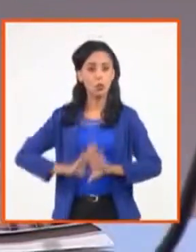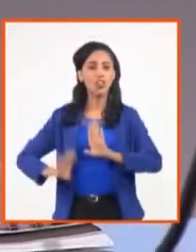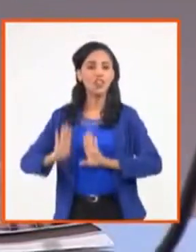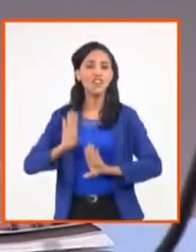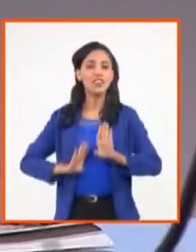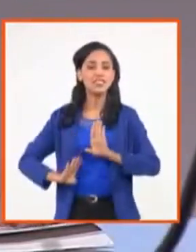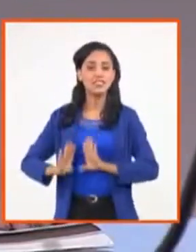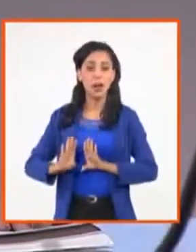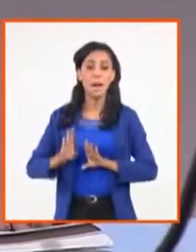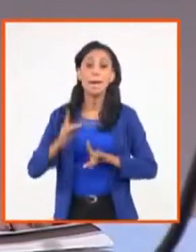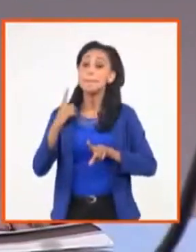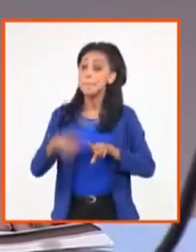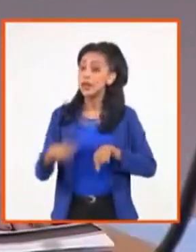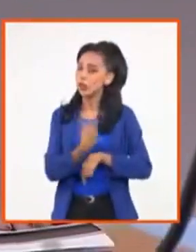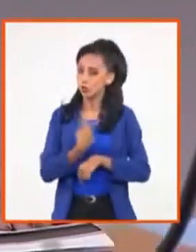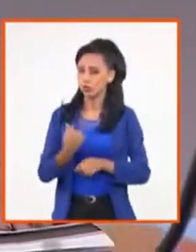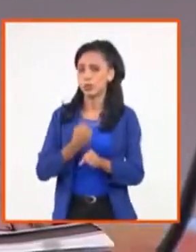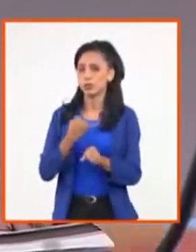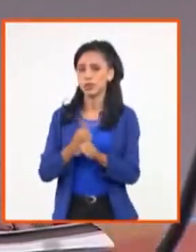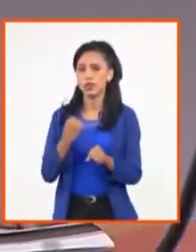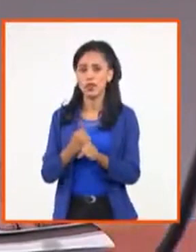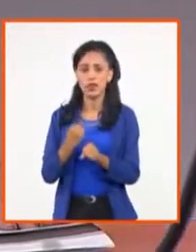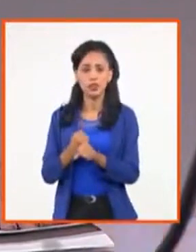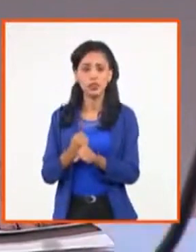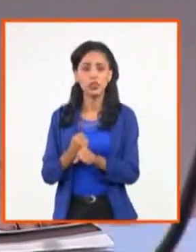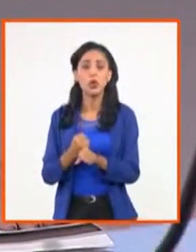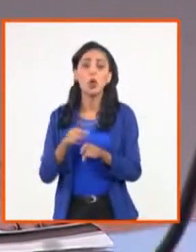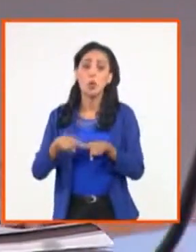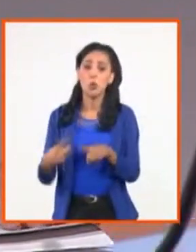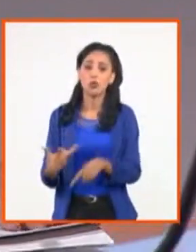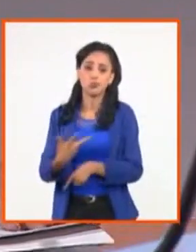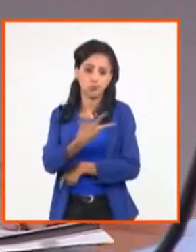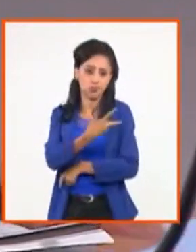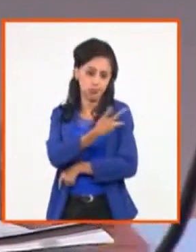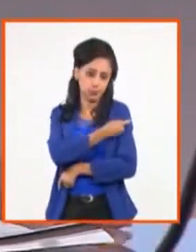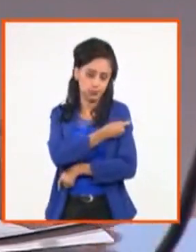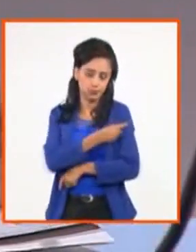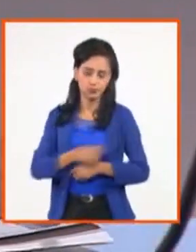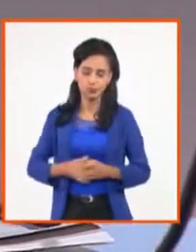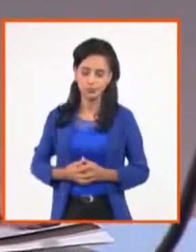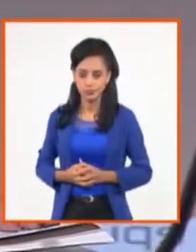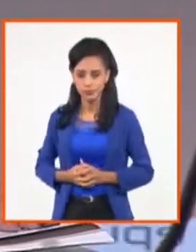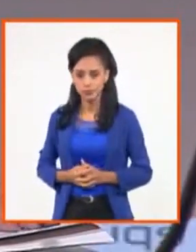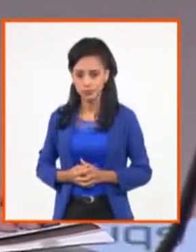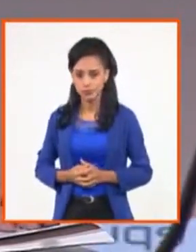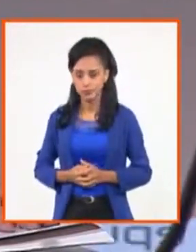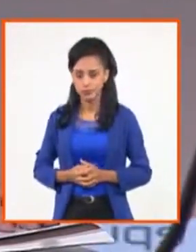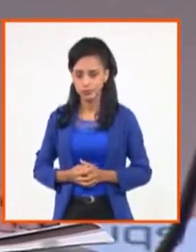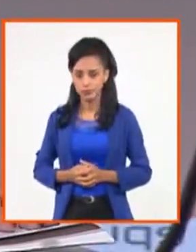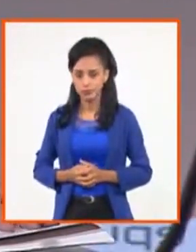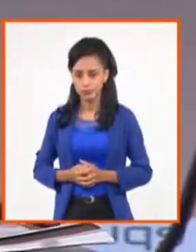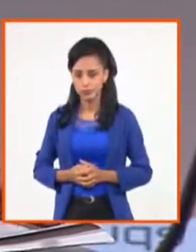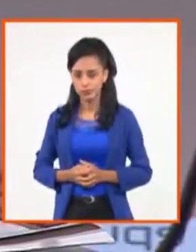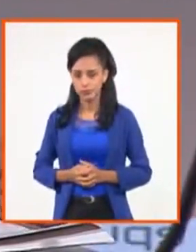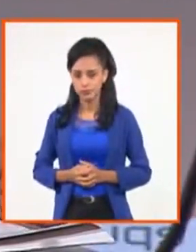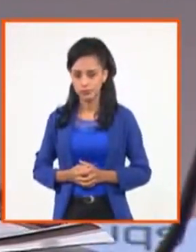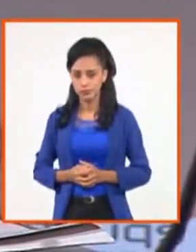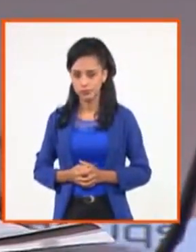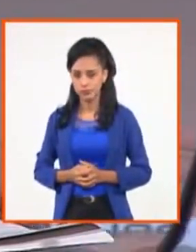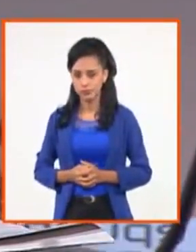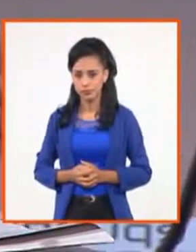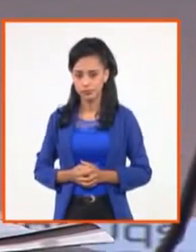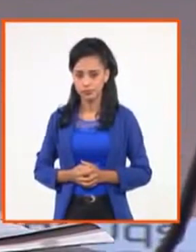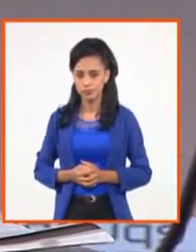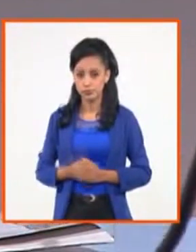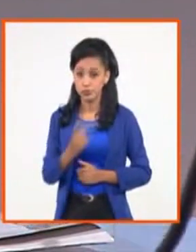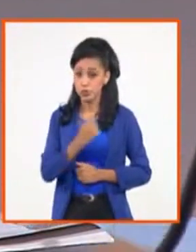está trabajando, por supuesto, toda la industria está trabajando para poder hacer estudios con relación a las dosis de refuerzo, que también sabemos